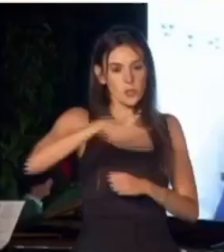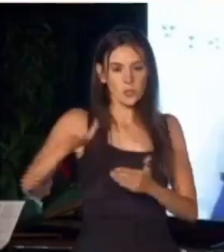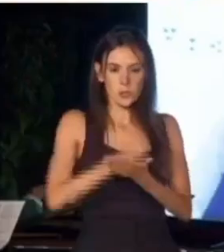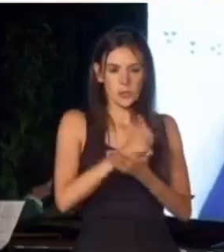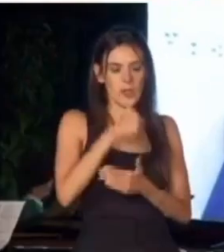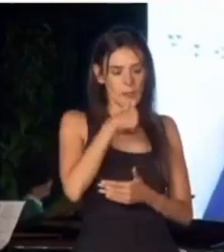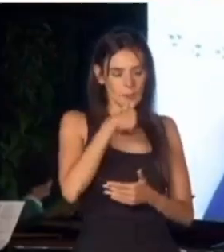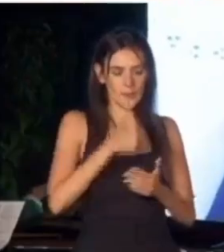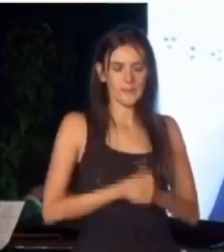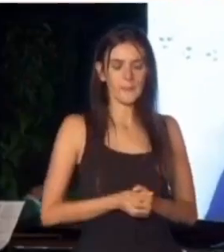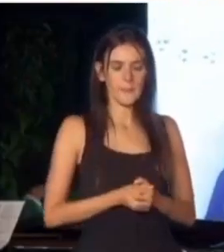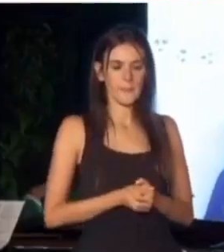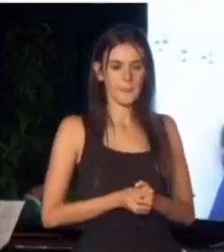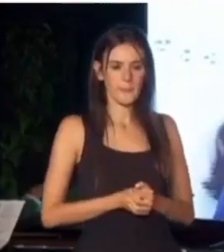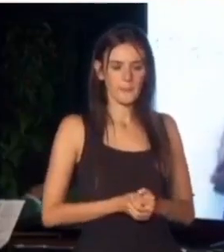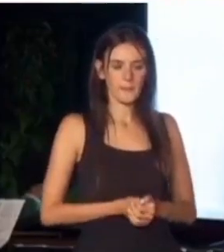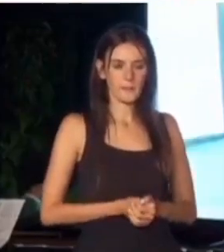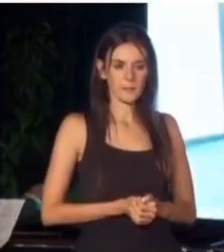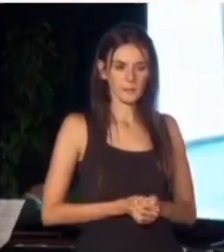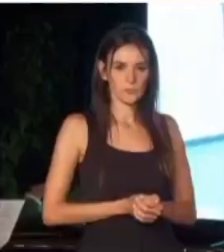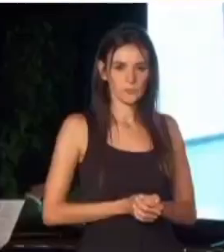niñas ceutíes.